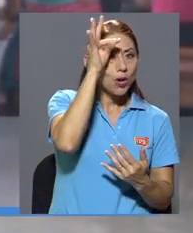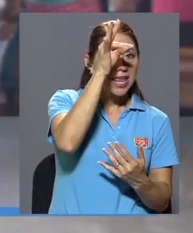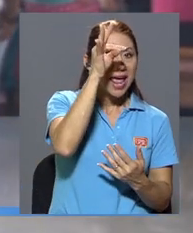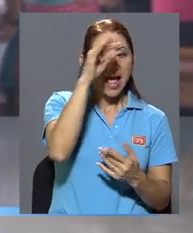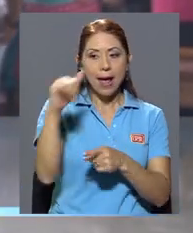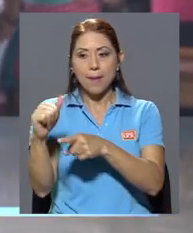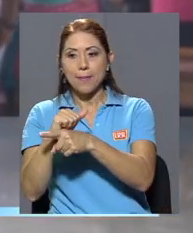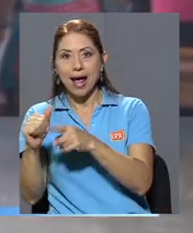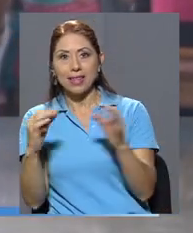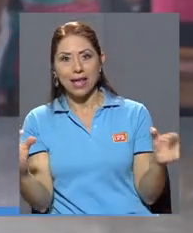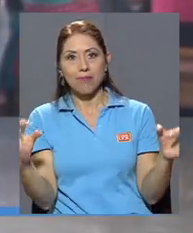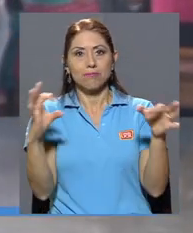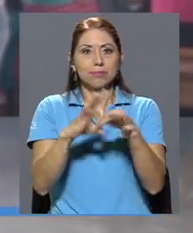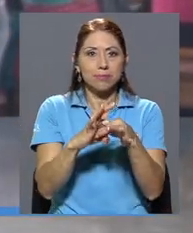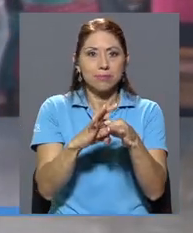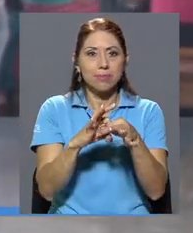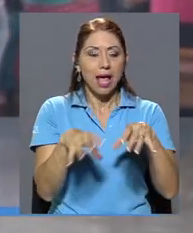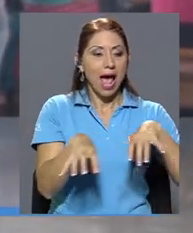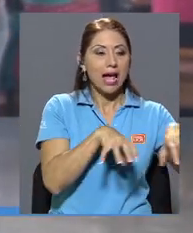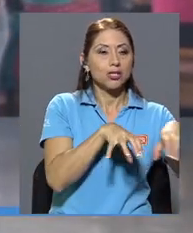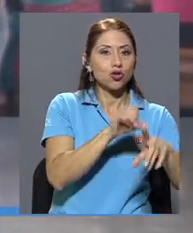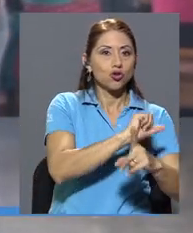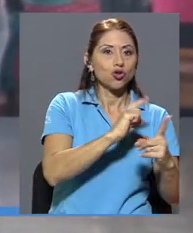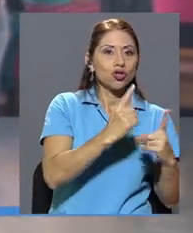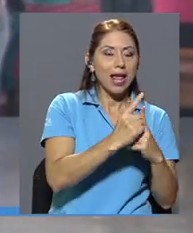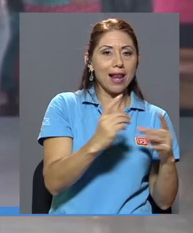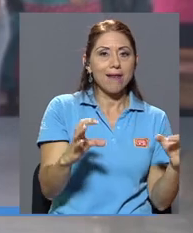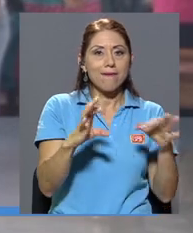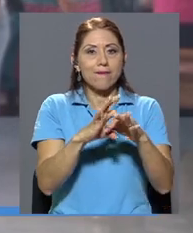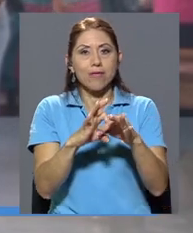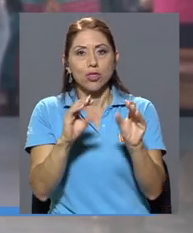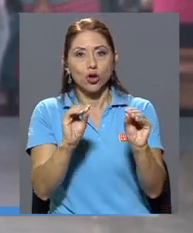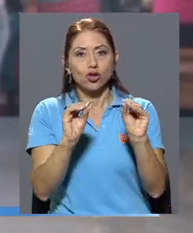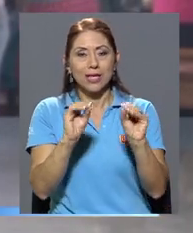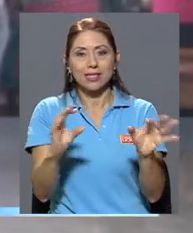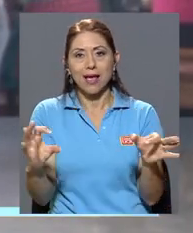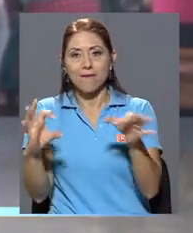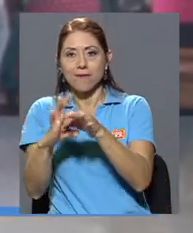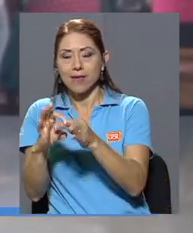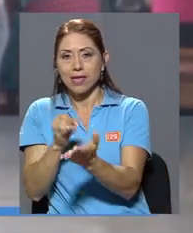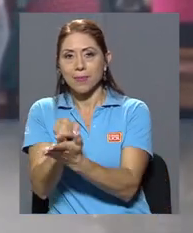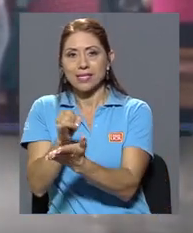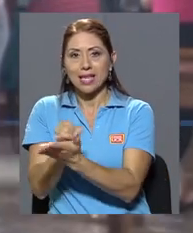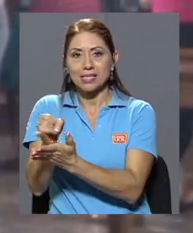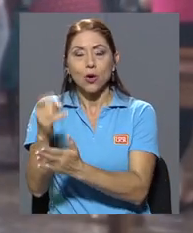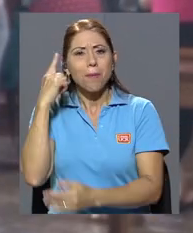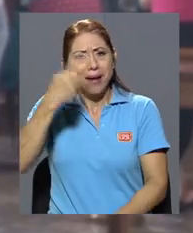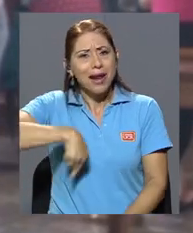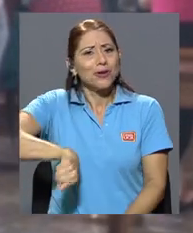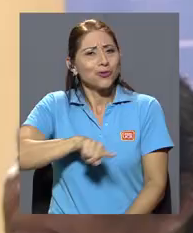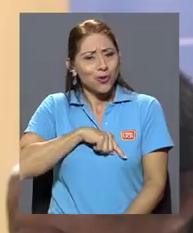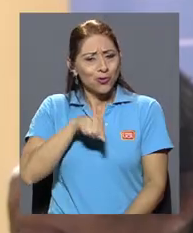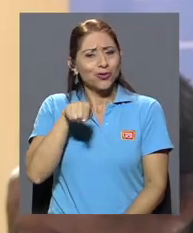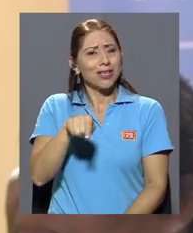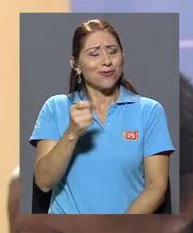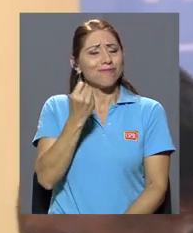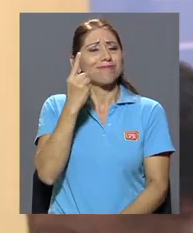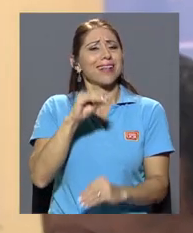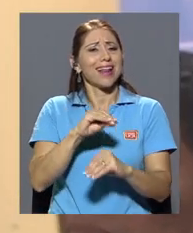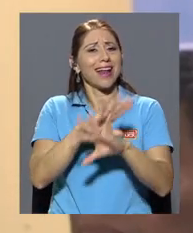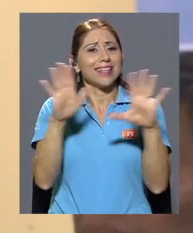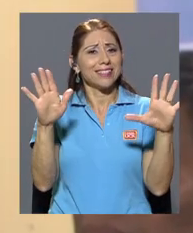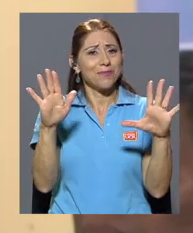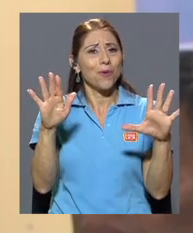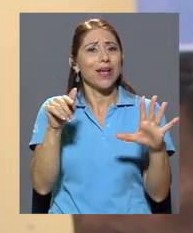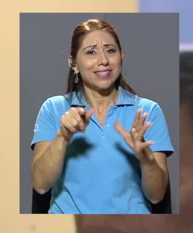con la práctica, la acción social con la docencia y con la investigación. Para nosotros es clarísimo este proyecto, pero para